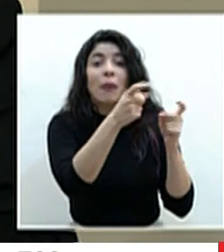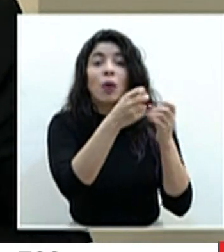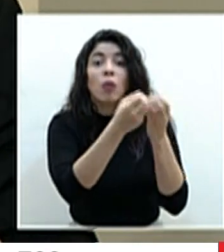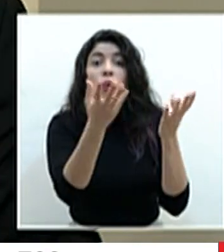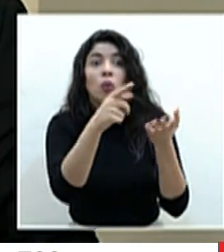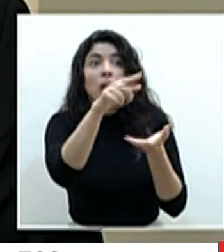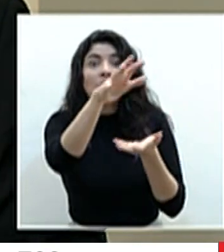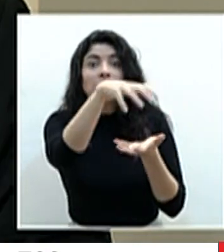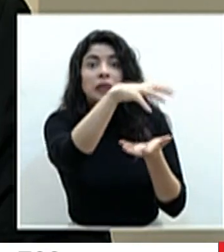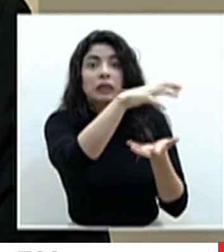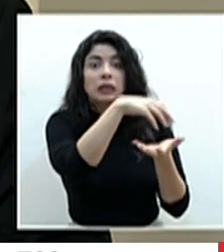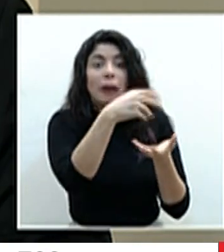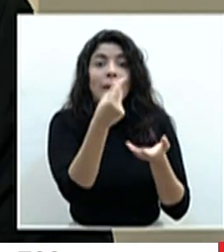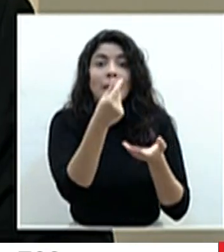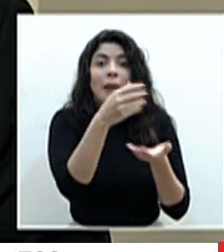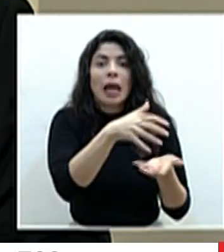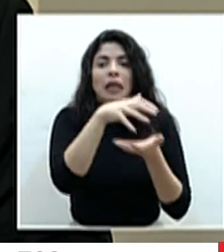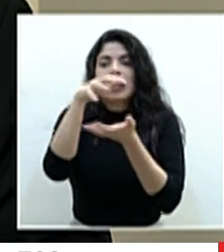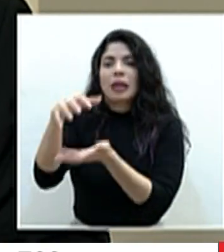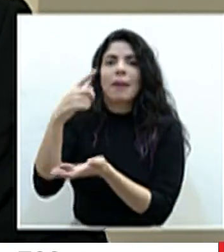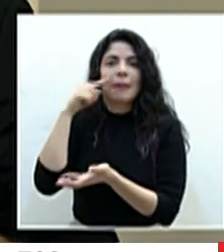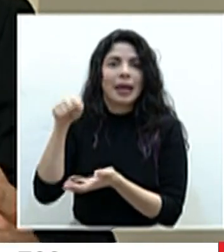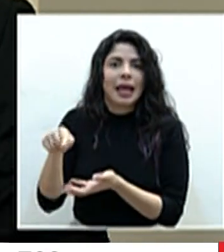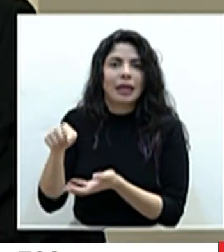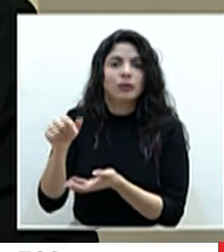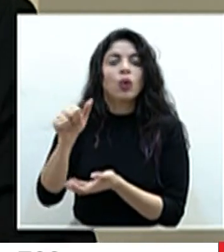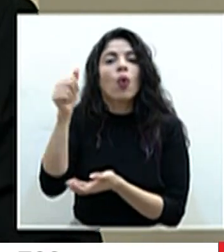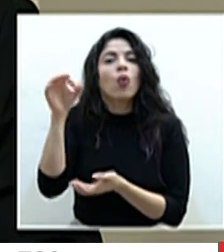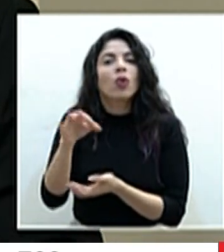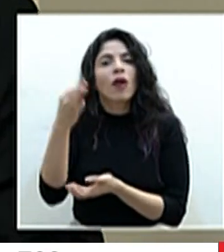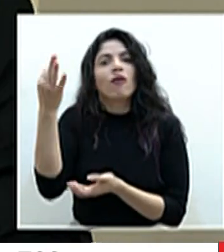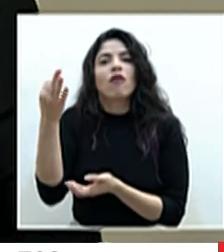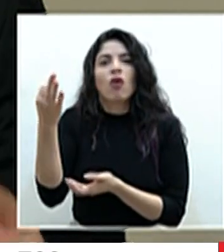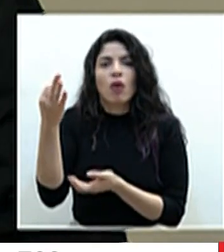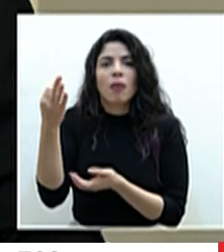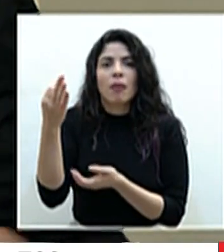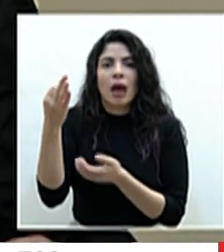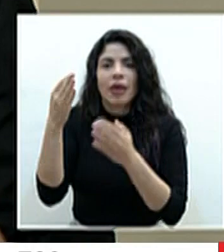pública para dedicar a esto. Es otra forma de recortarnos a la faja,